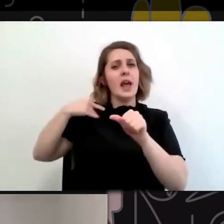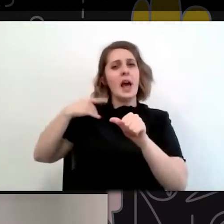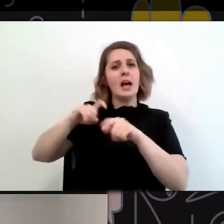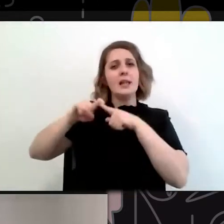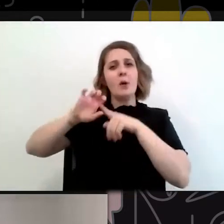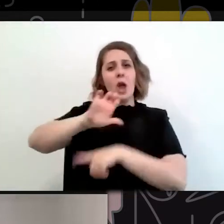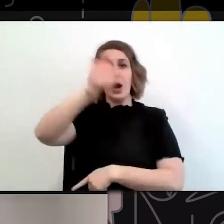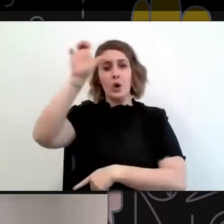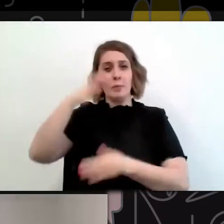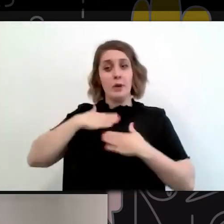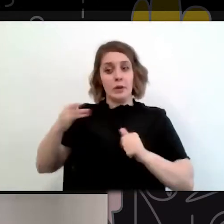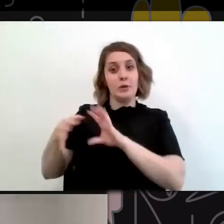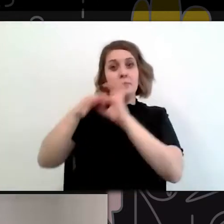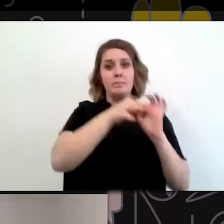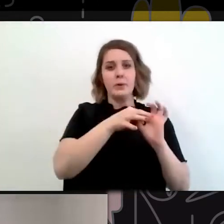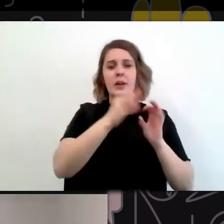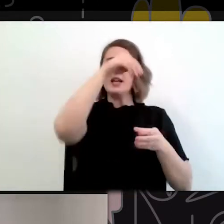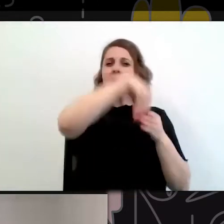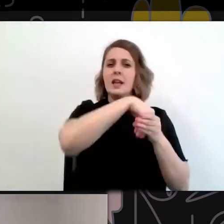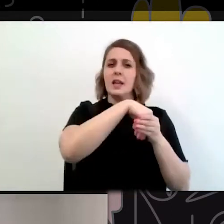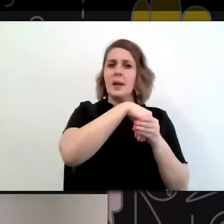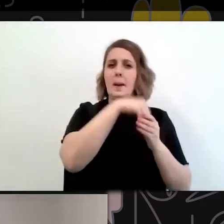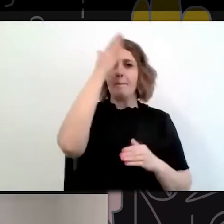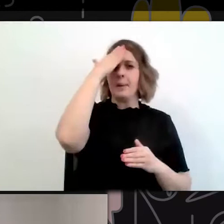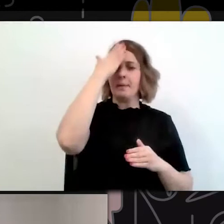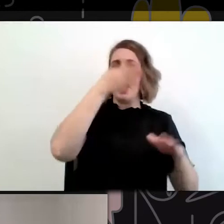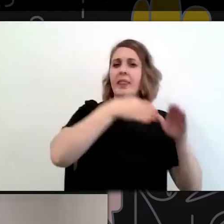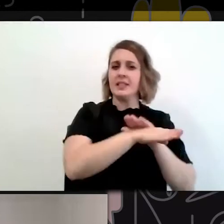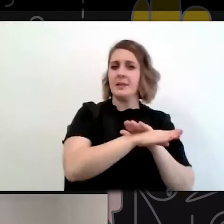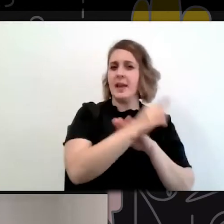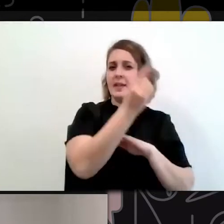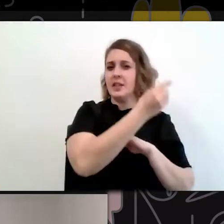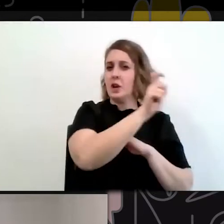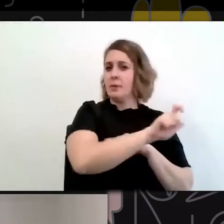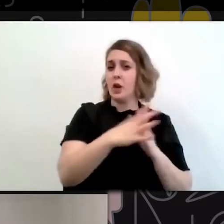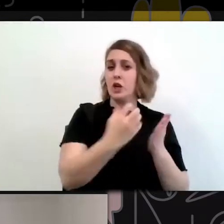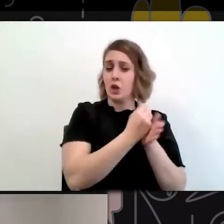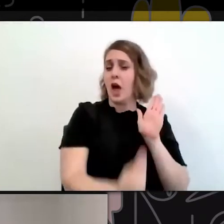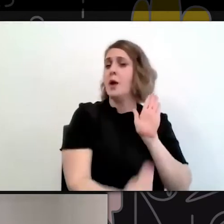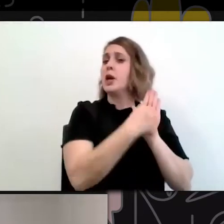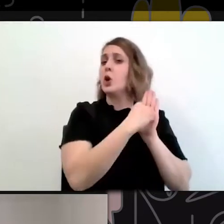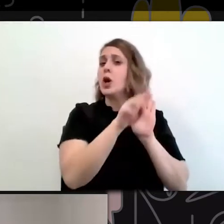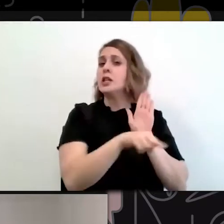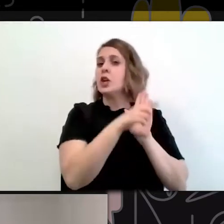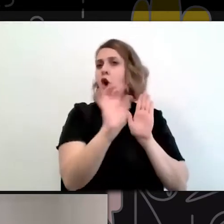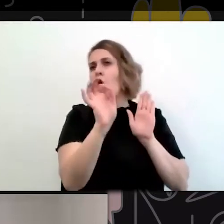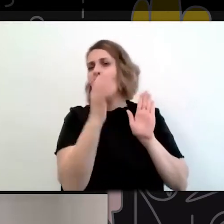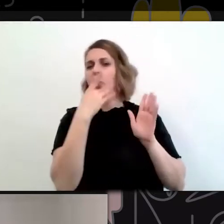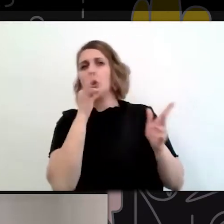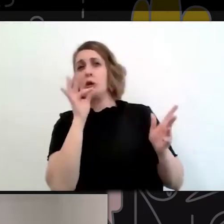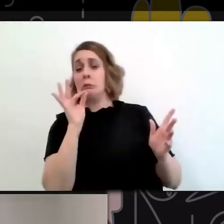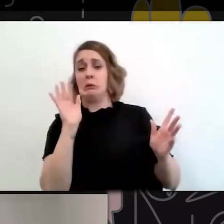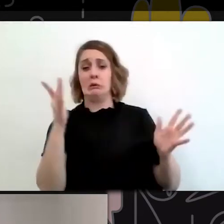salud, ¿se incluyen estos principios de accesibilidad y diseño para todas las personas o está todo un poco en